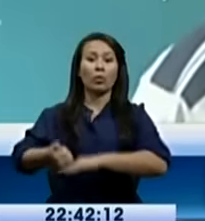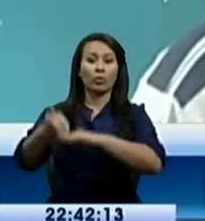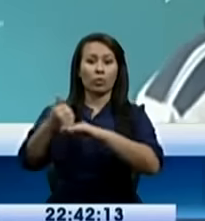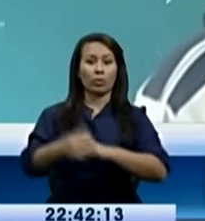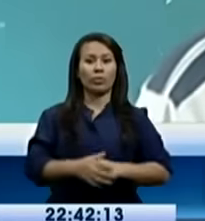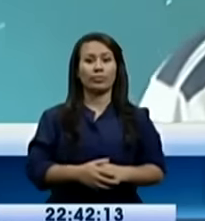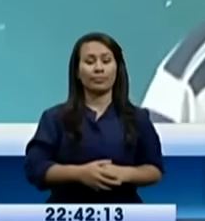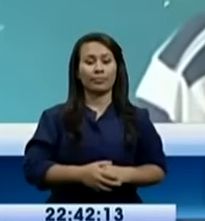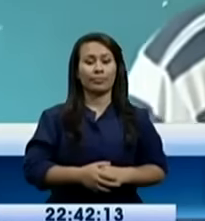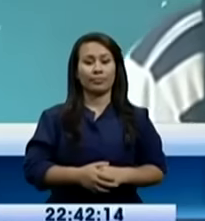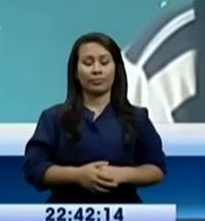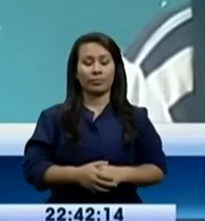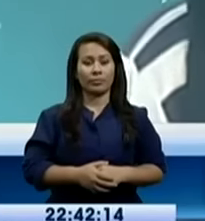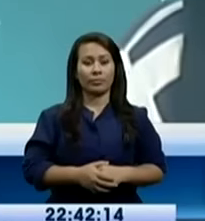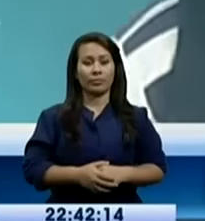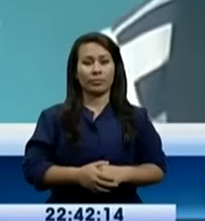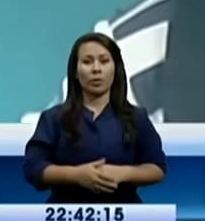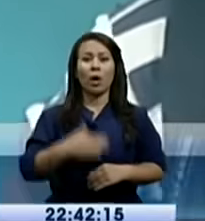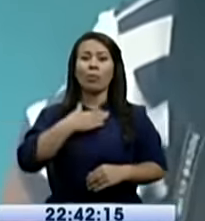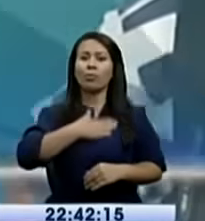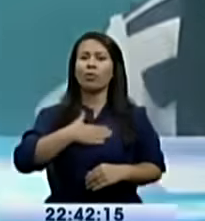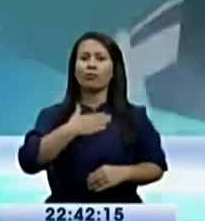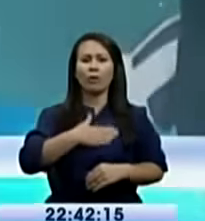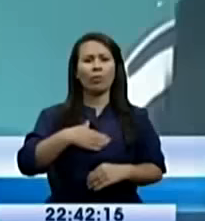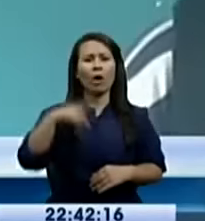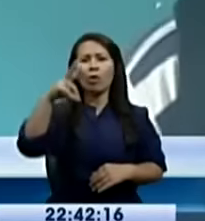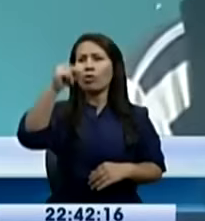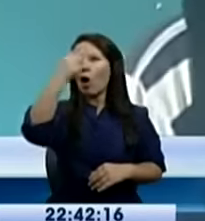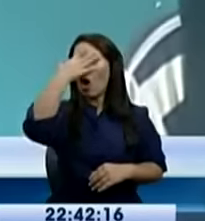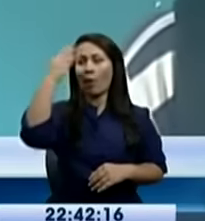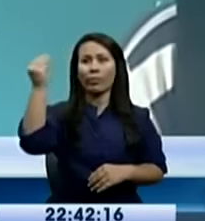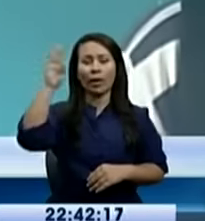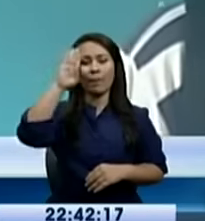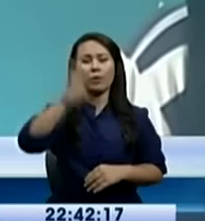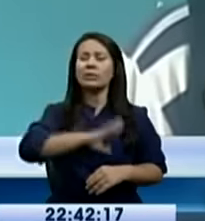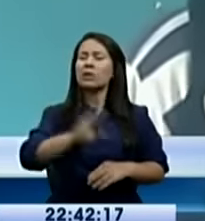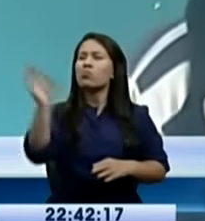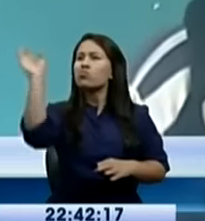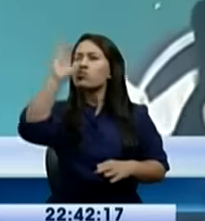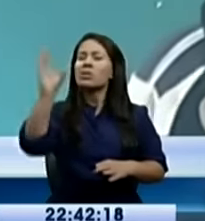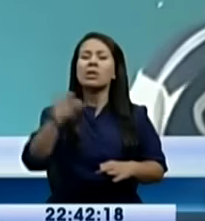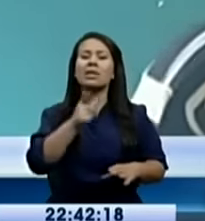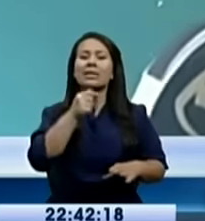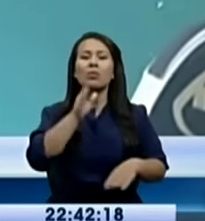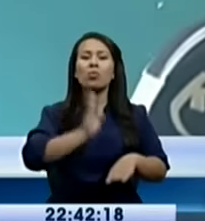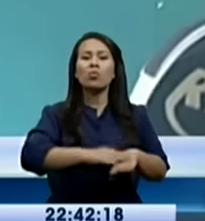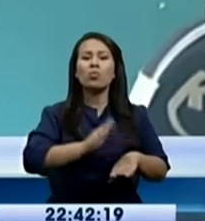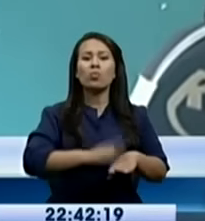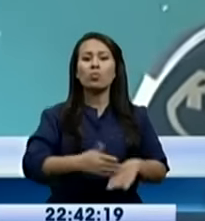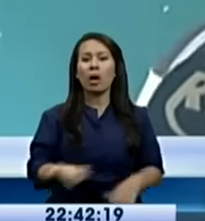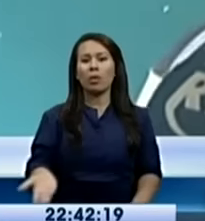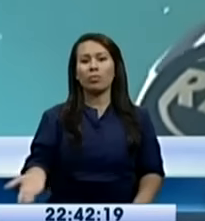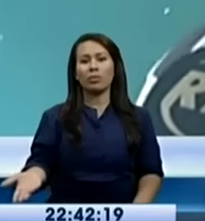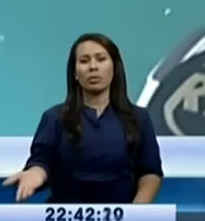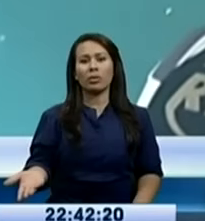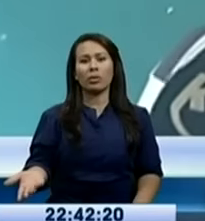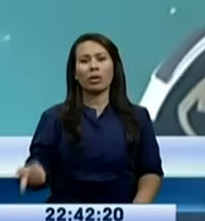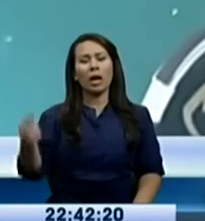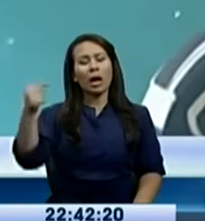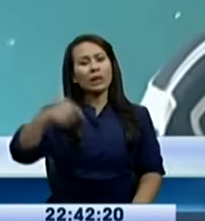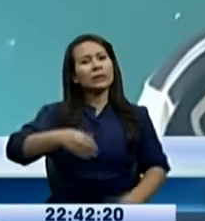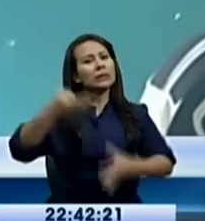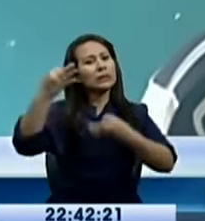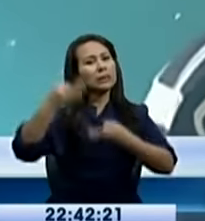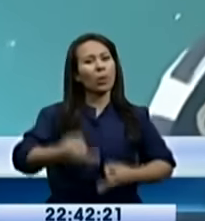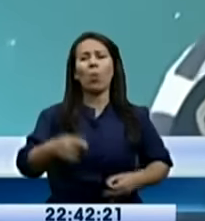Investiguen, sea con el caso, que no quede impune esto. Pero los hechos no es inseguro. Es